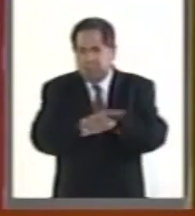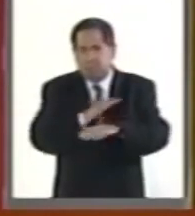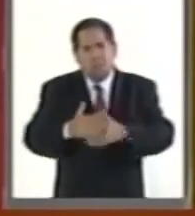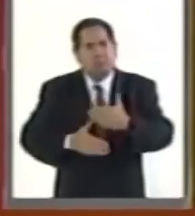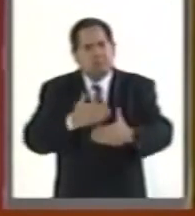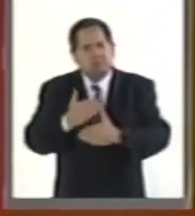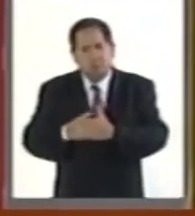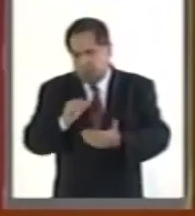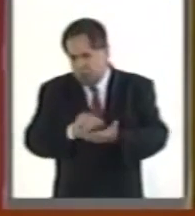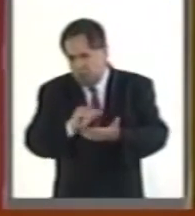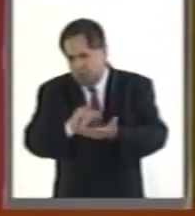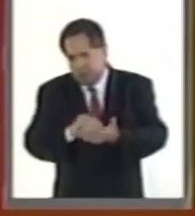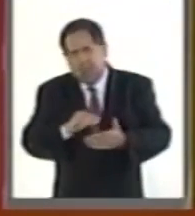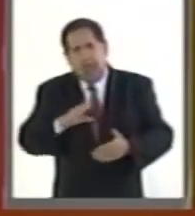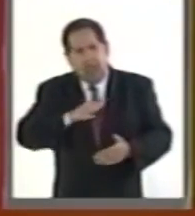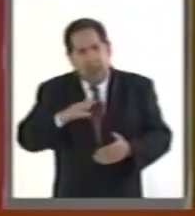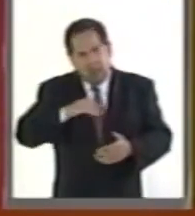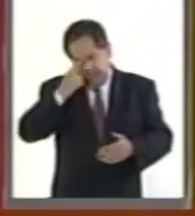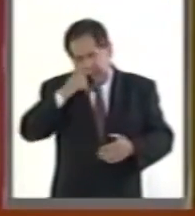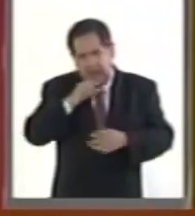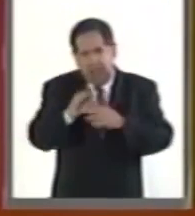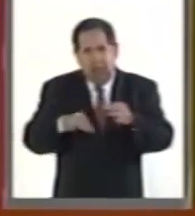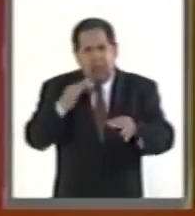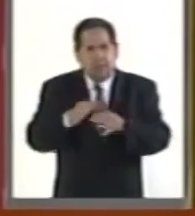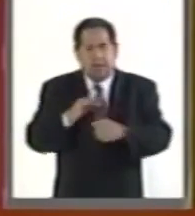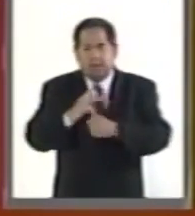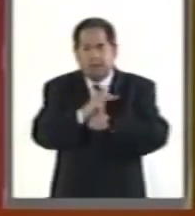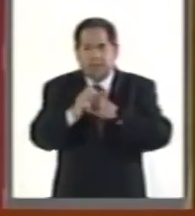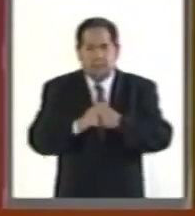seguimos todavía pendiente de concretar en nuestro